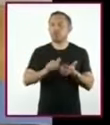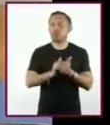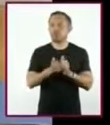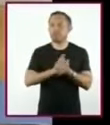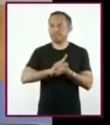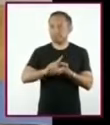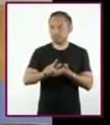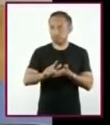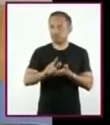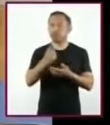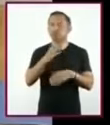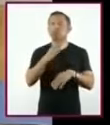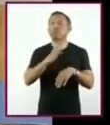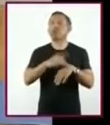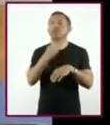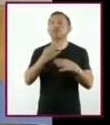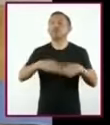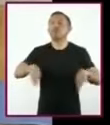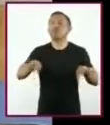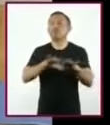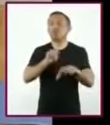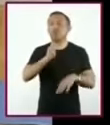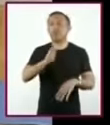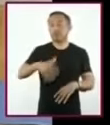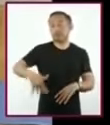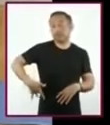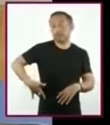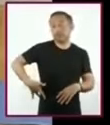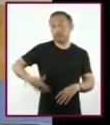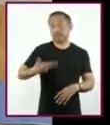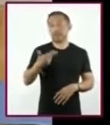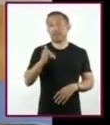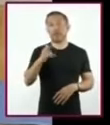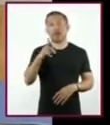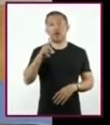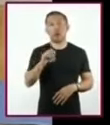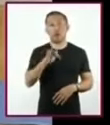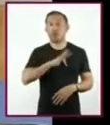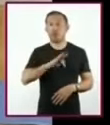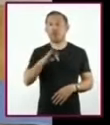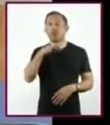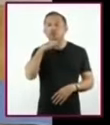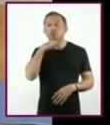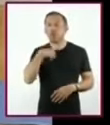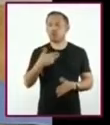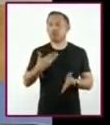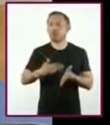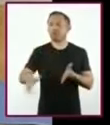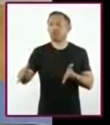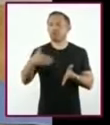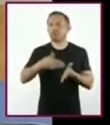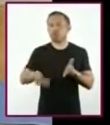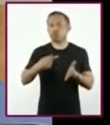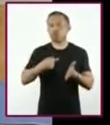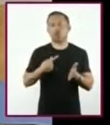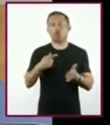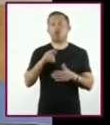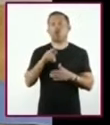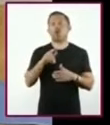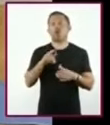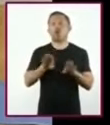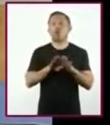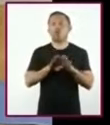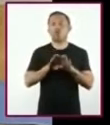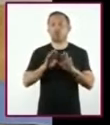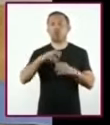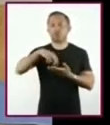enfatizaremos la función depurativa del hígado, por lo que las dos primeras posturas trabajarán sobre el